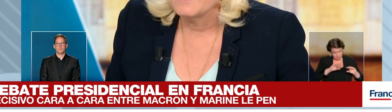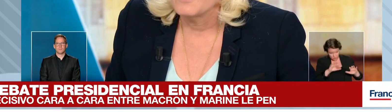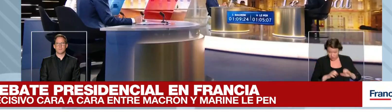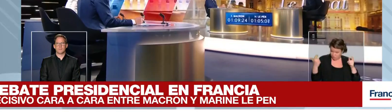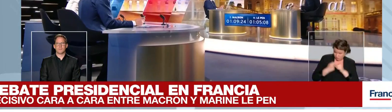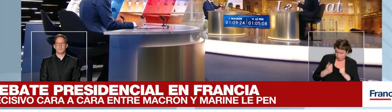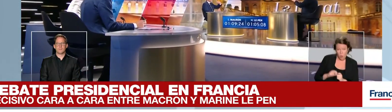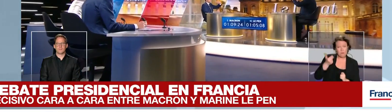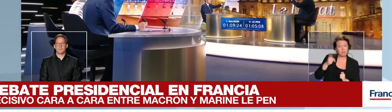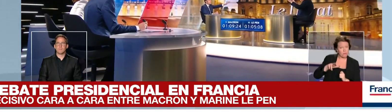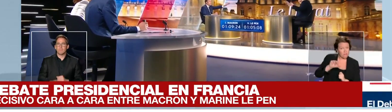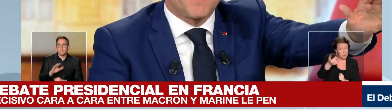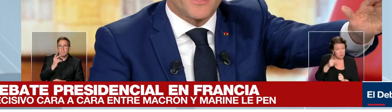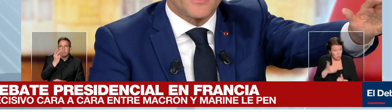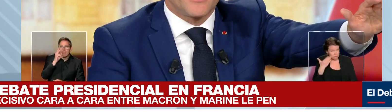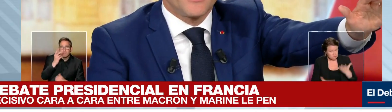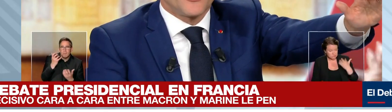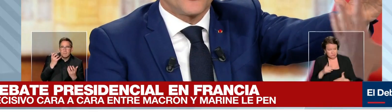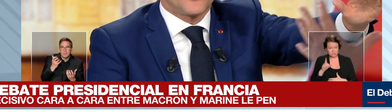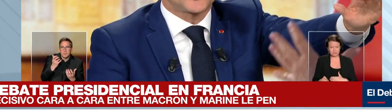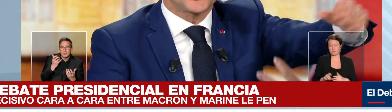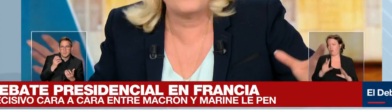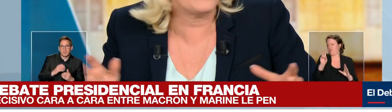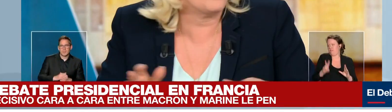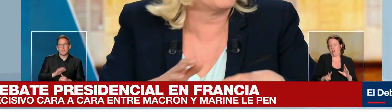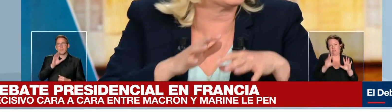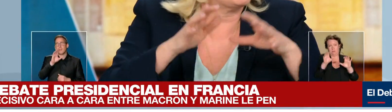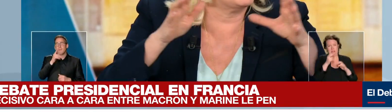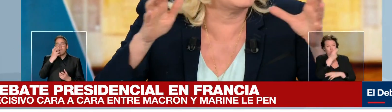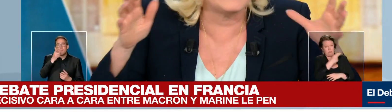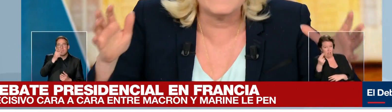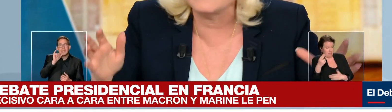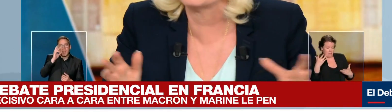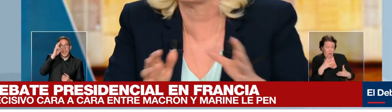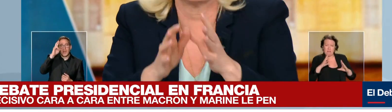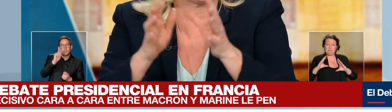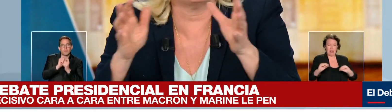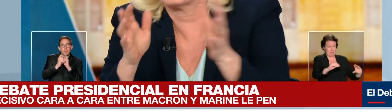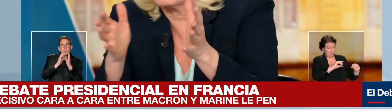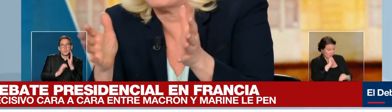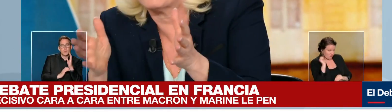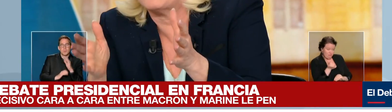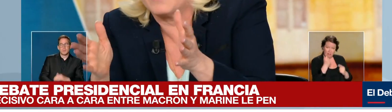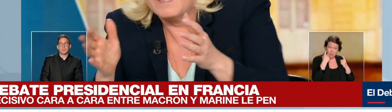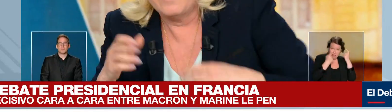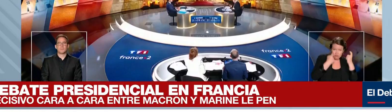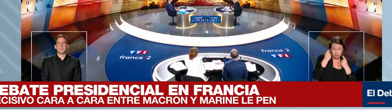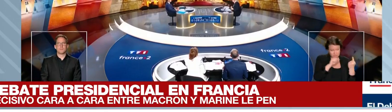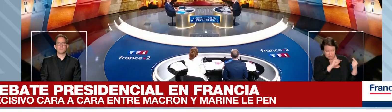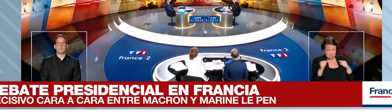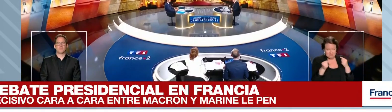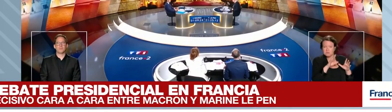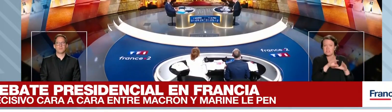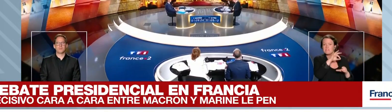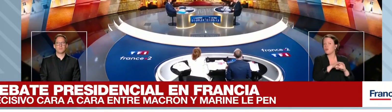Bueno, tenemos la Asamblea Nacional. Usted quiere cambiar la Constitución como tal. Tenemos la Asamblea Nacional.